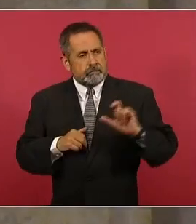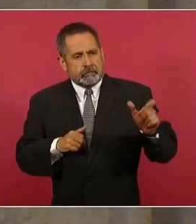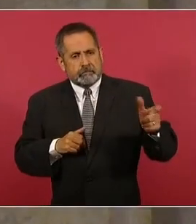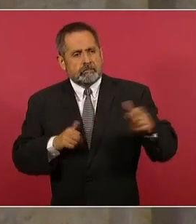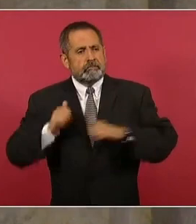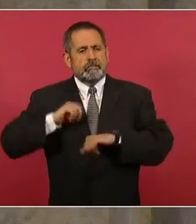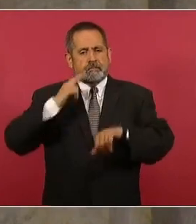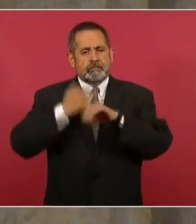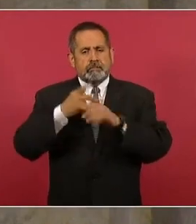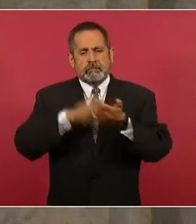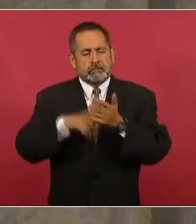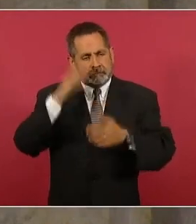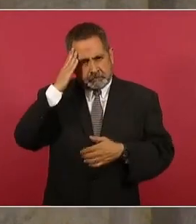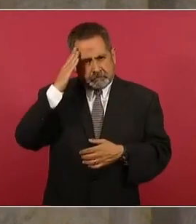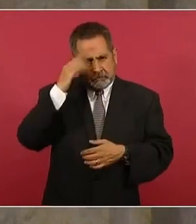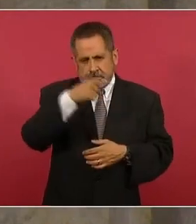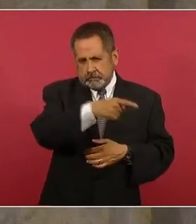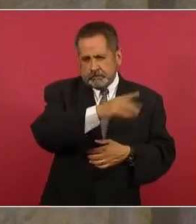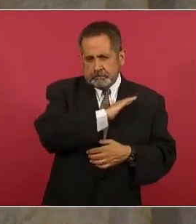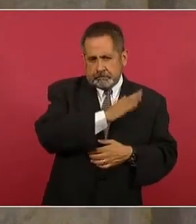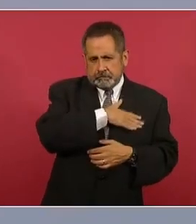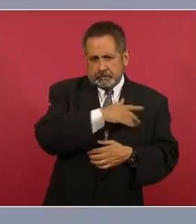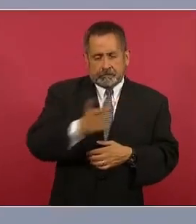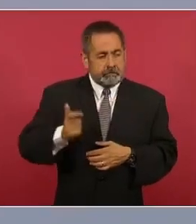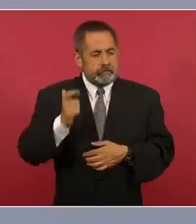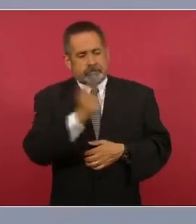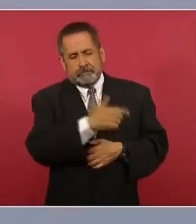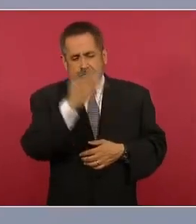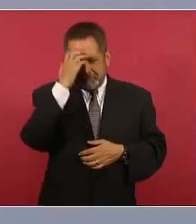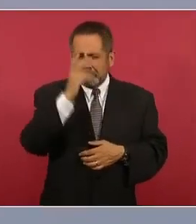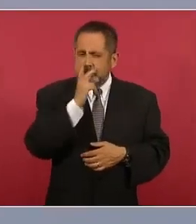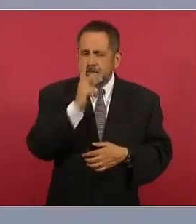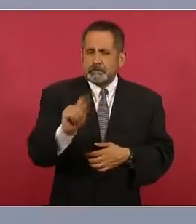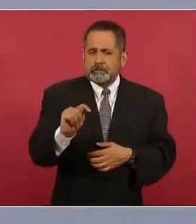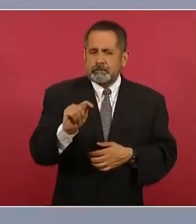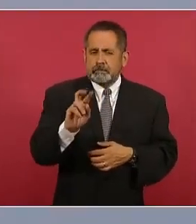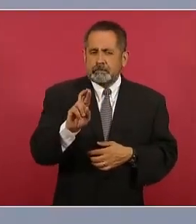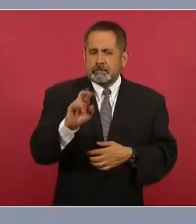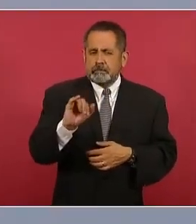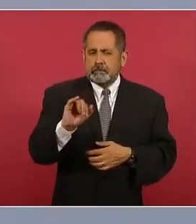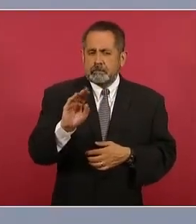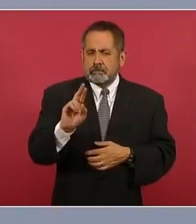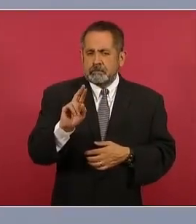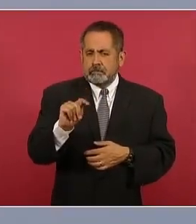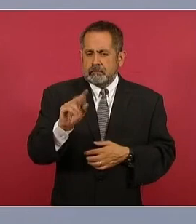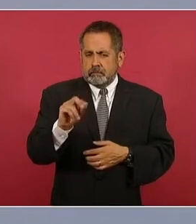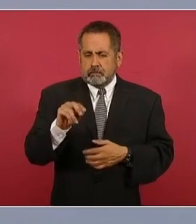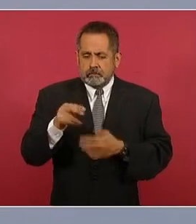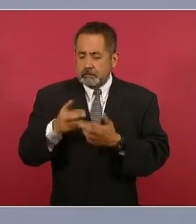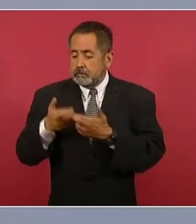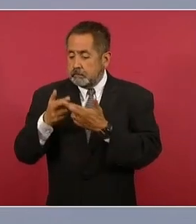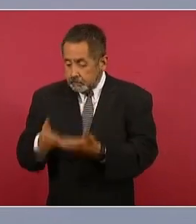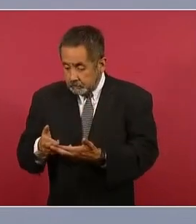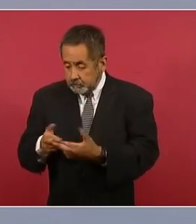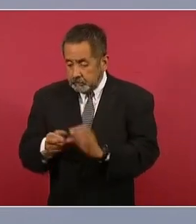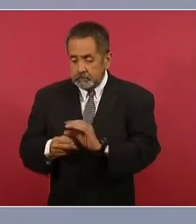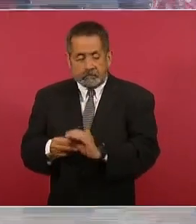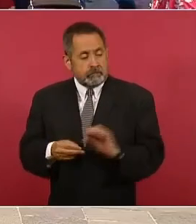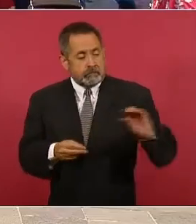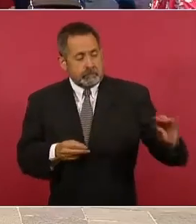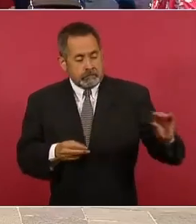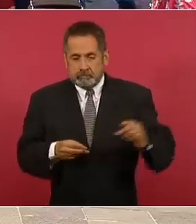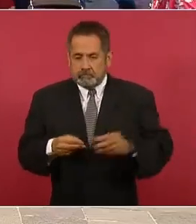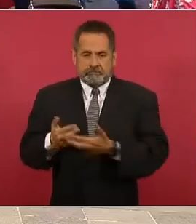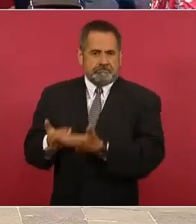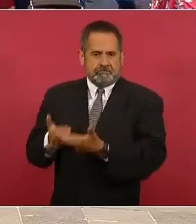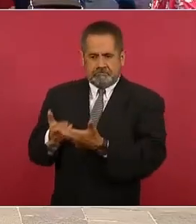españoles, los campesinos, el tributo, que era un excedente de su